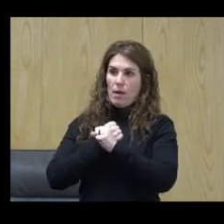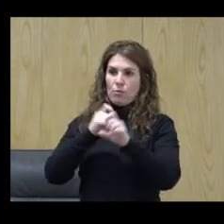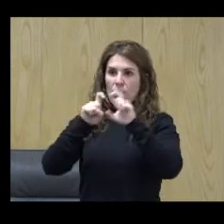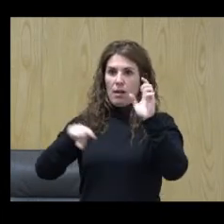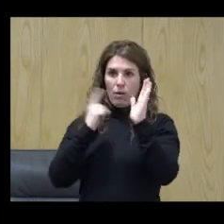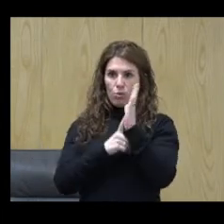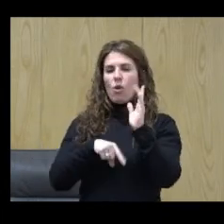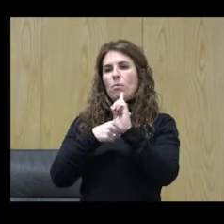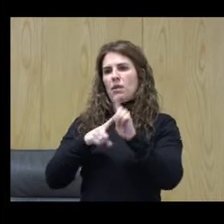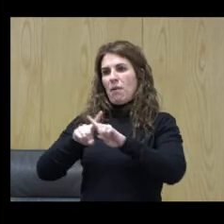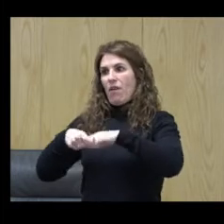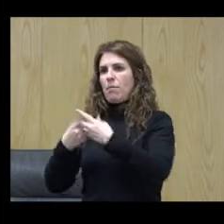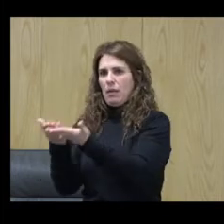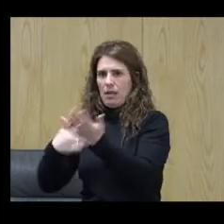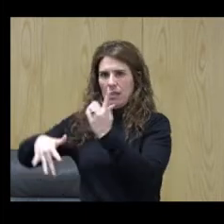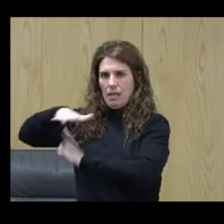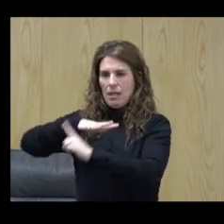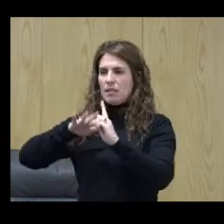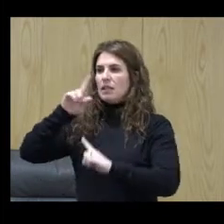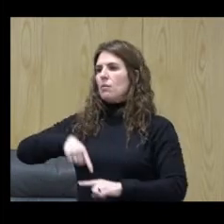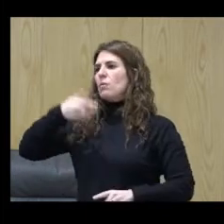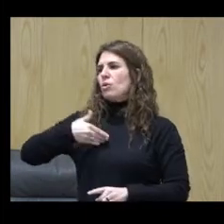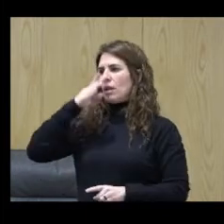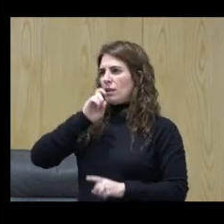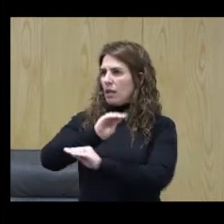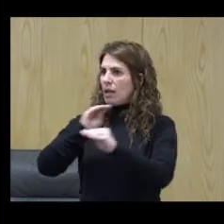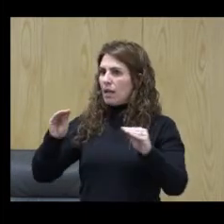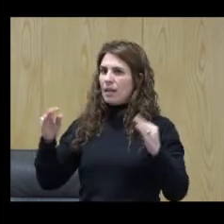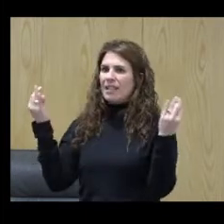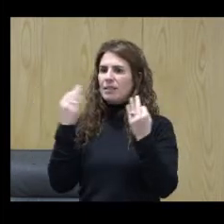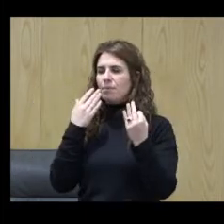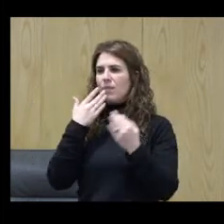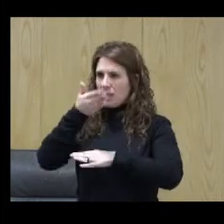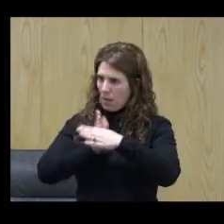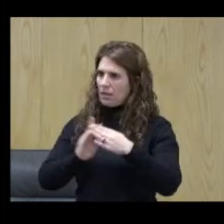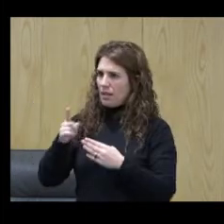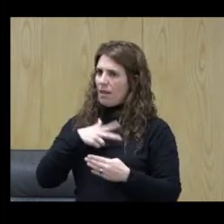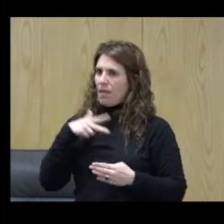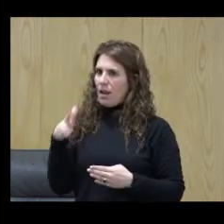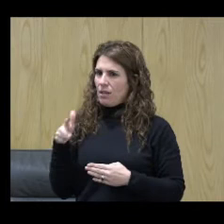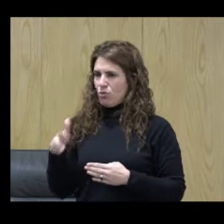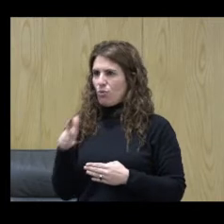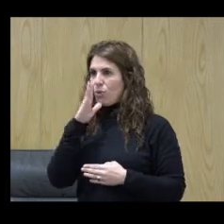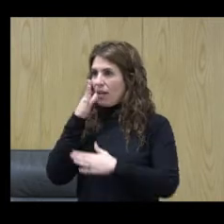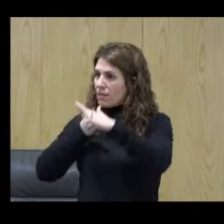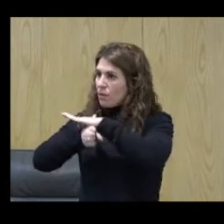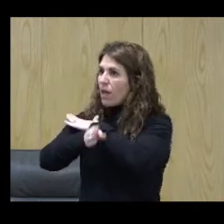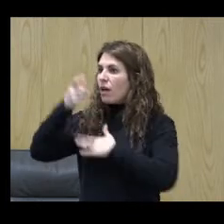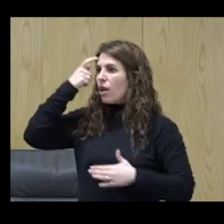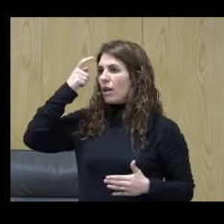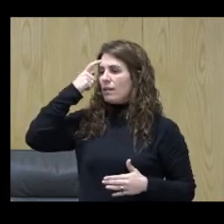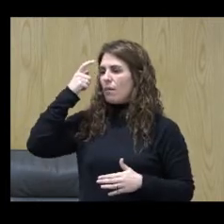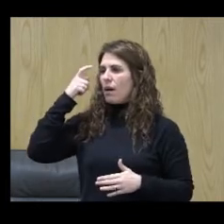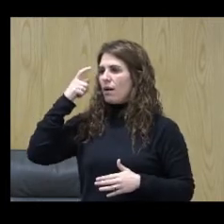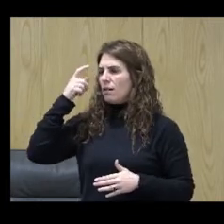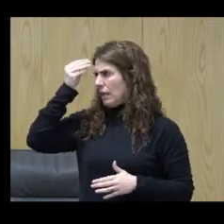familia. Y me parece importante también recordar esa parte de derecho. La accesibilidad cognitiva, y creo que ha salido